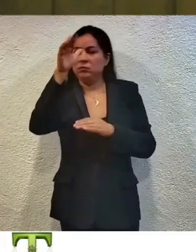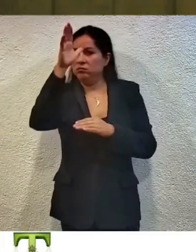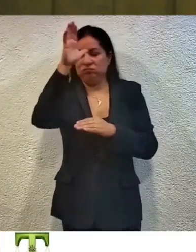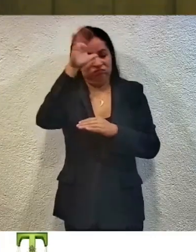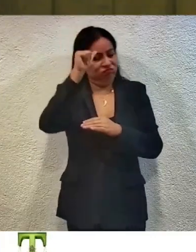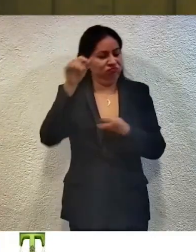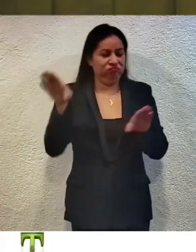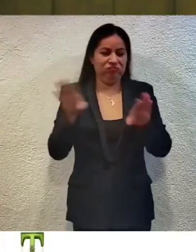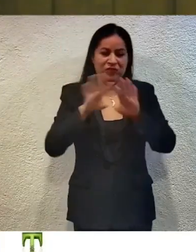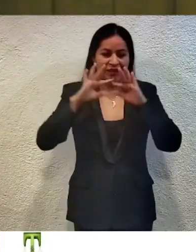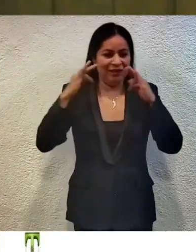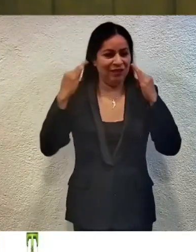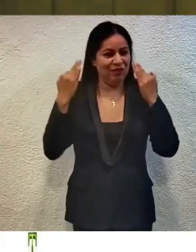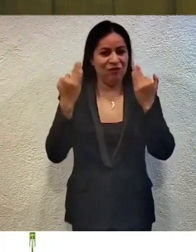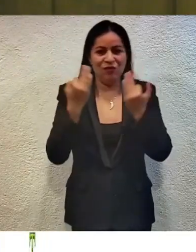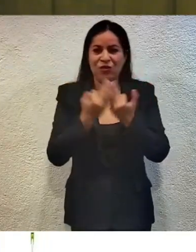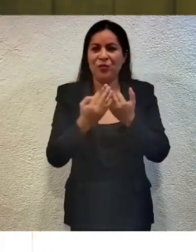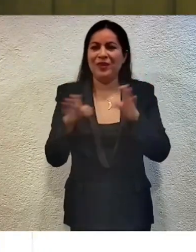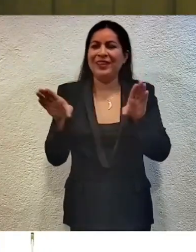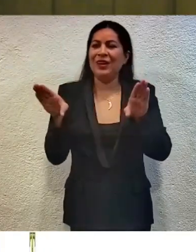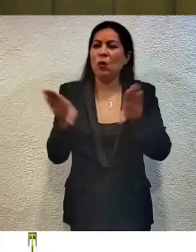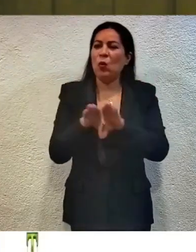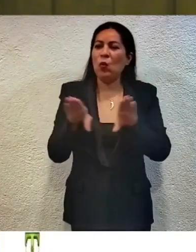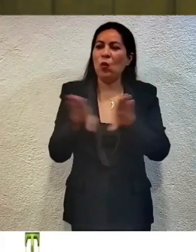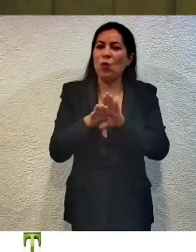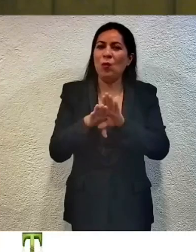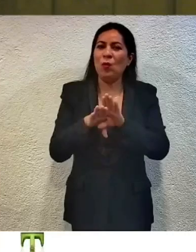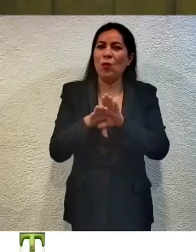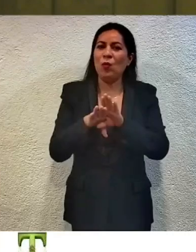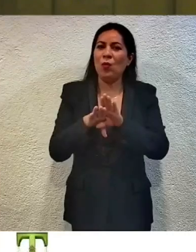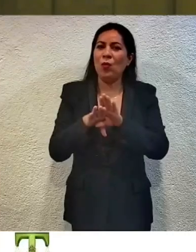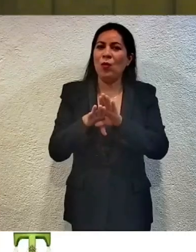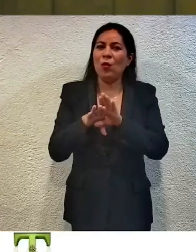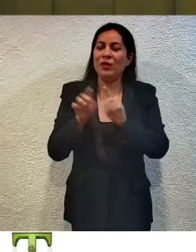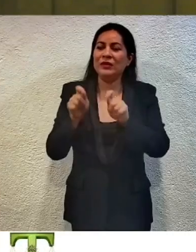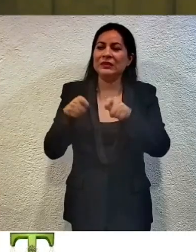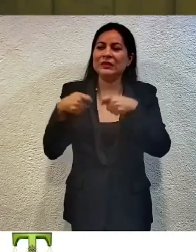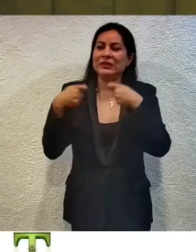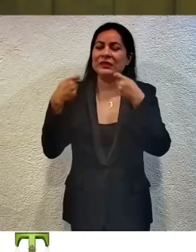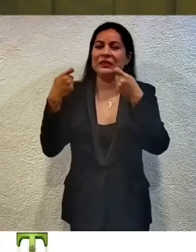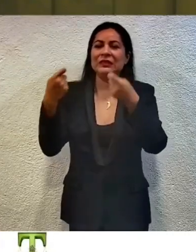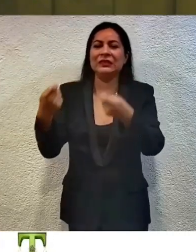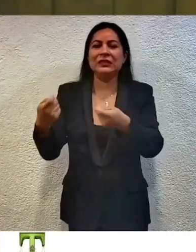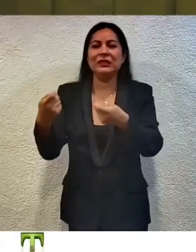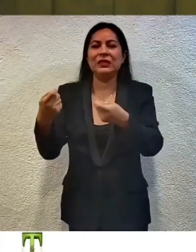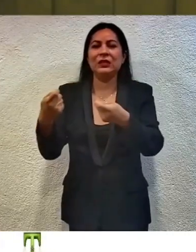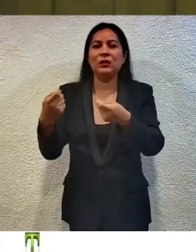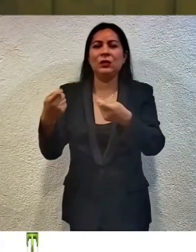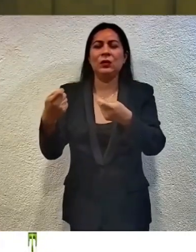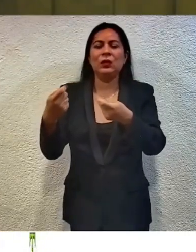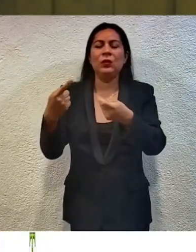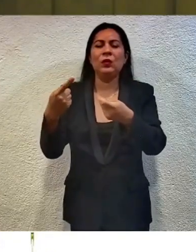forma de cómo se distribuyó la cuestión del género.